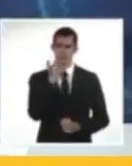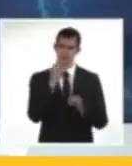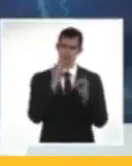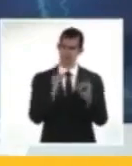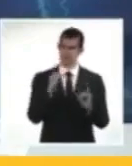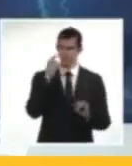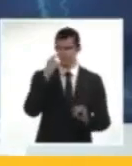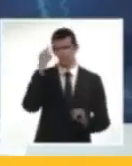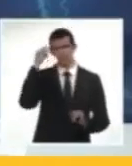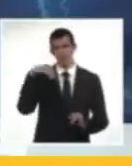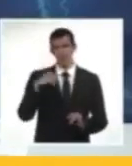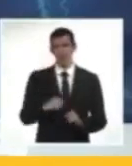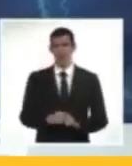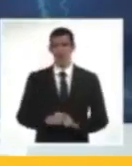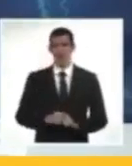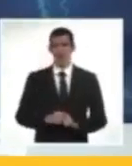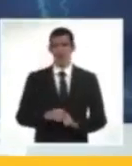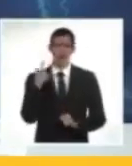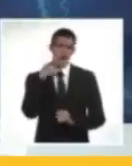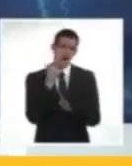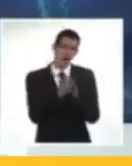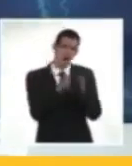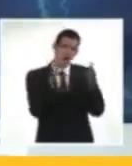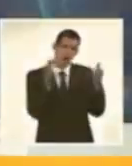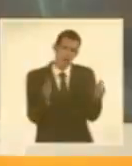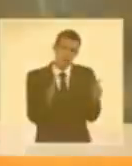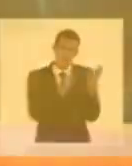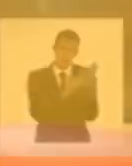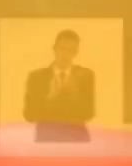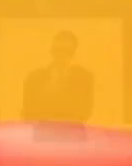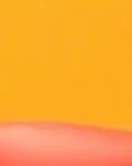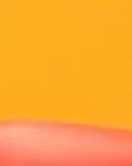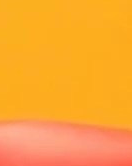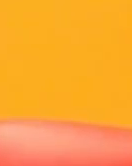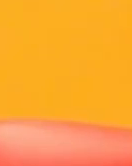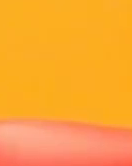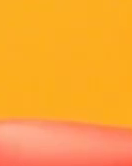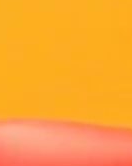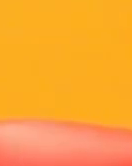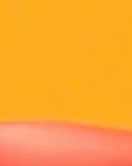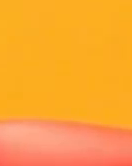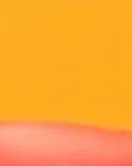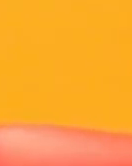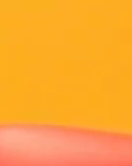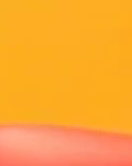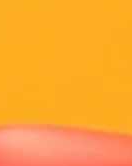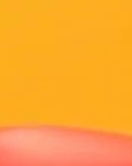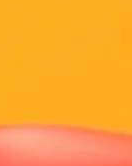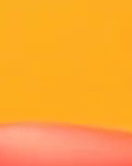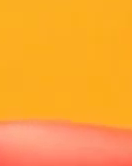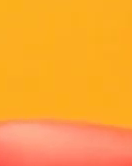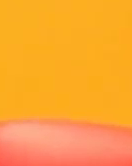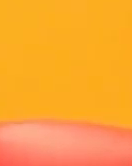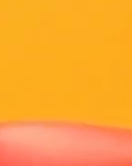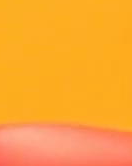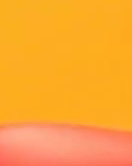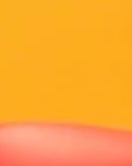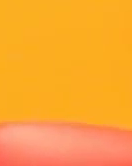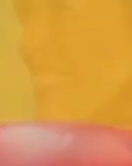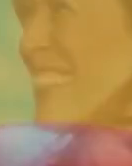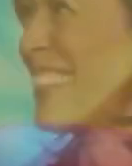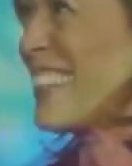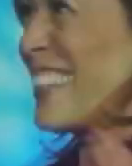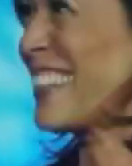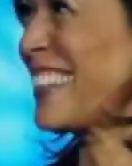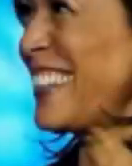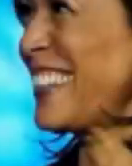Todo esto, culpables, Biden, su administración demócrata, los